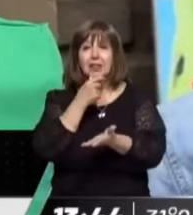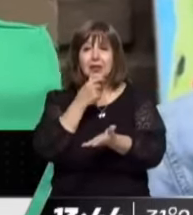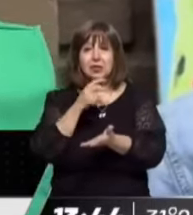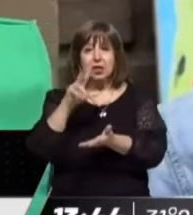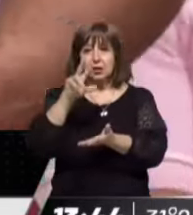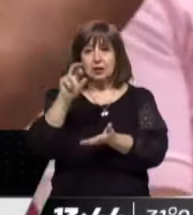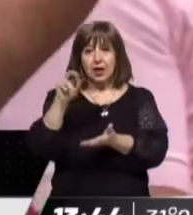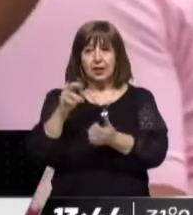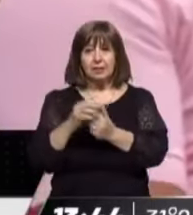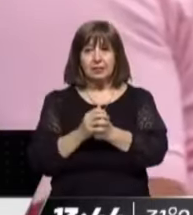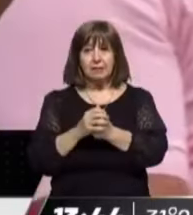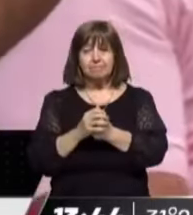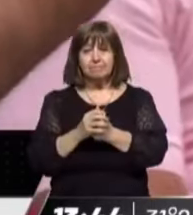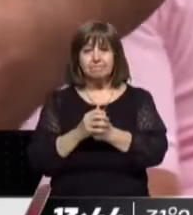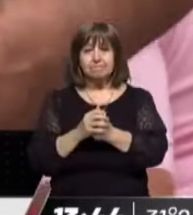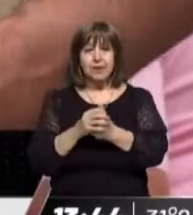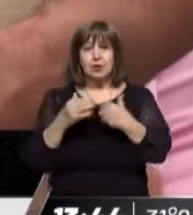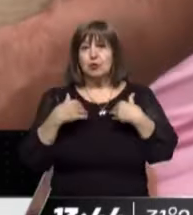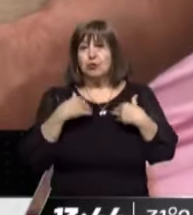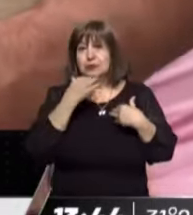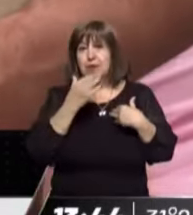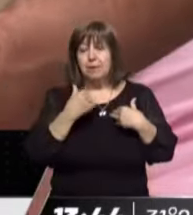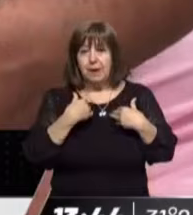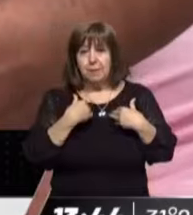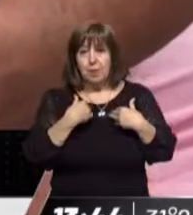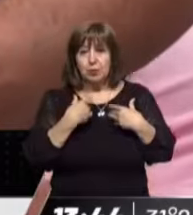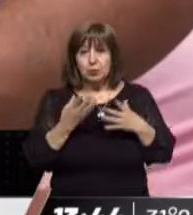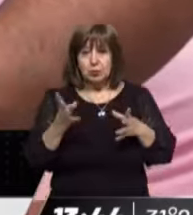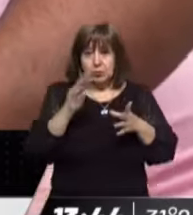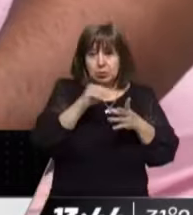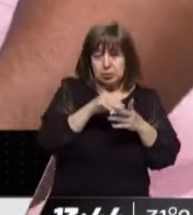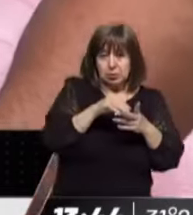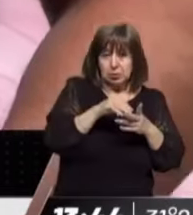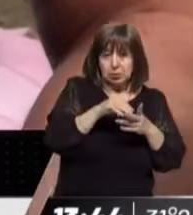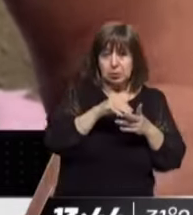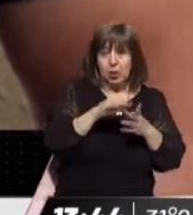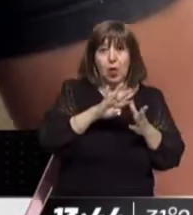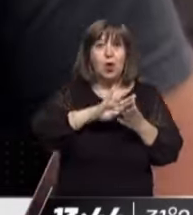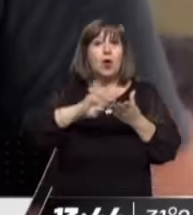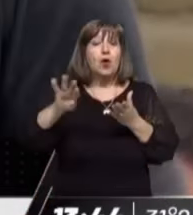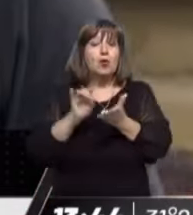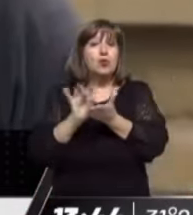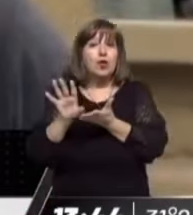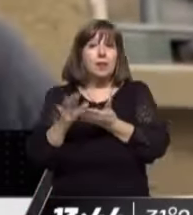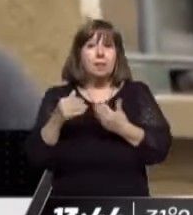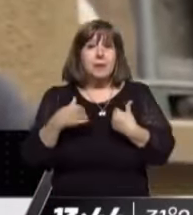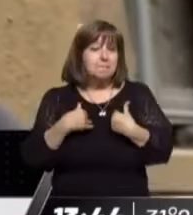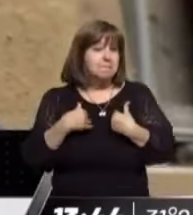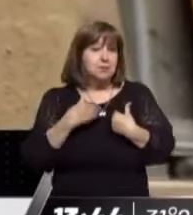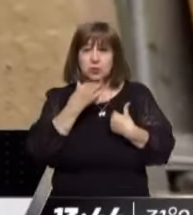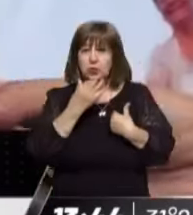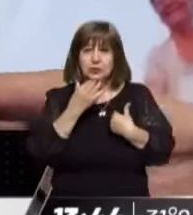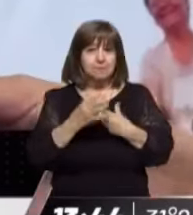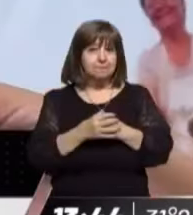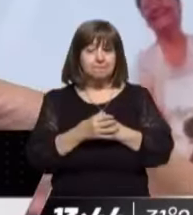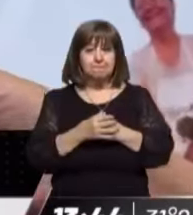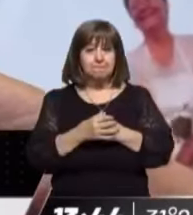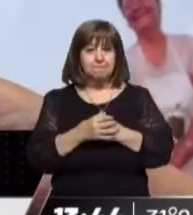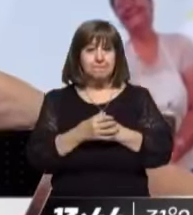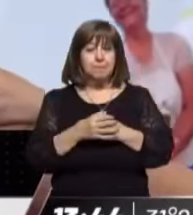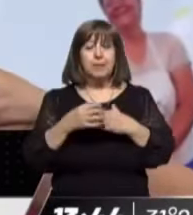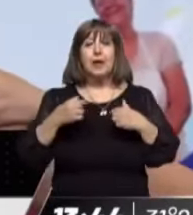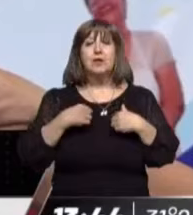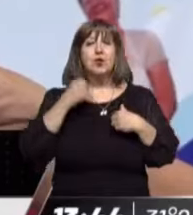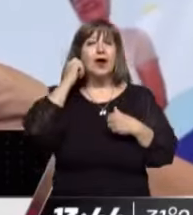nos están diciendo si alguno de nosotros va a ser parte de ese reducido personal de 64 personas yo tengo